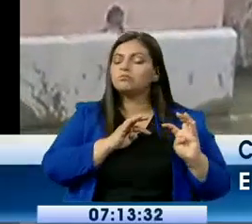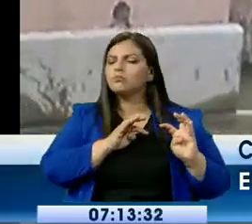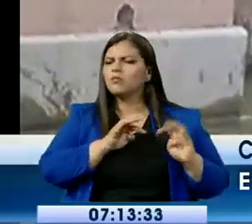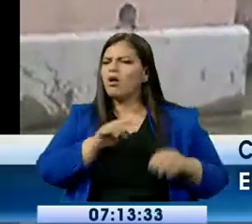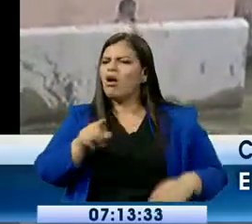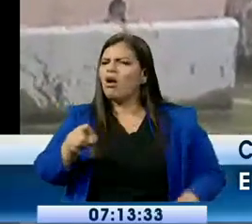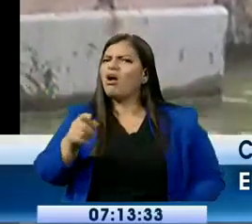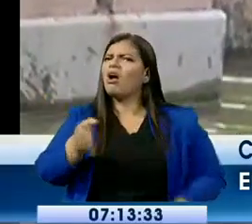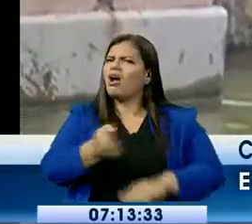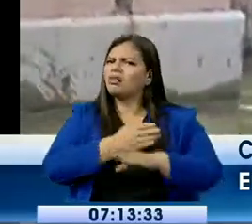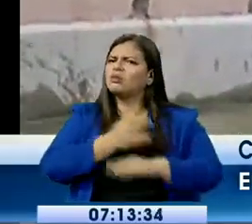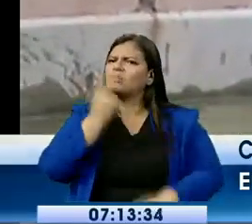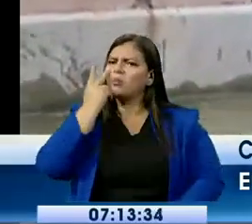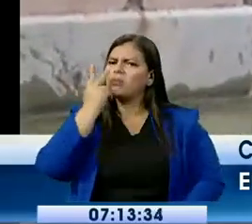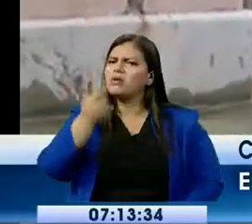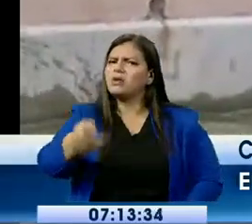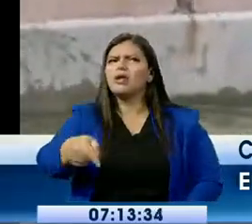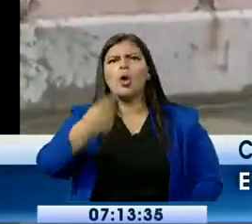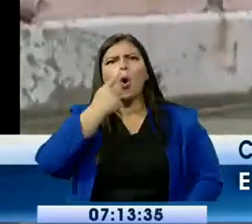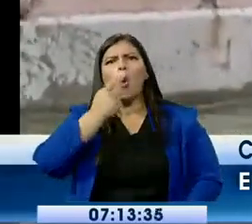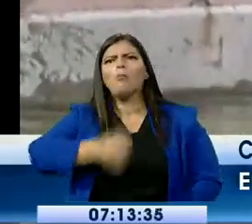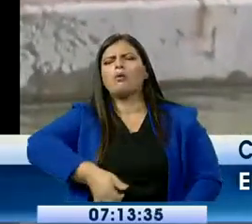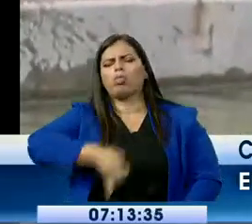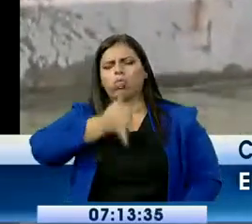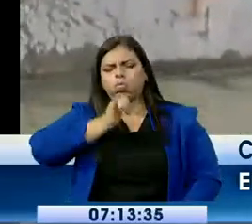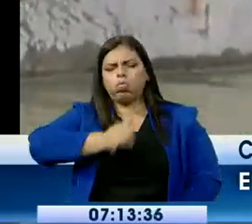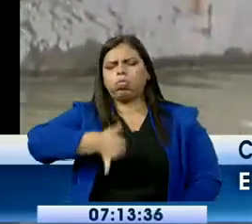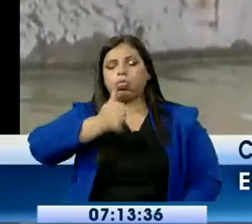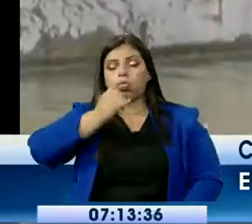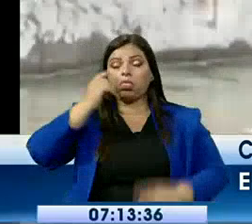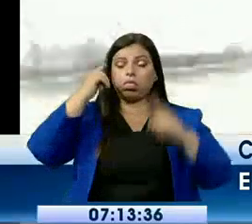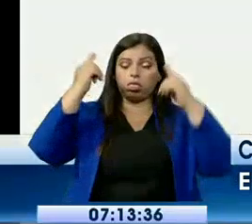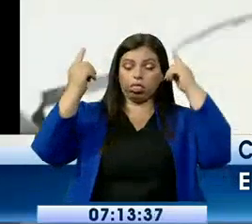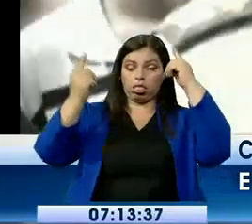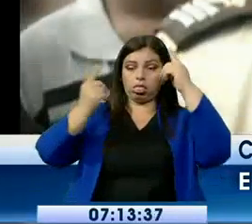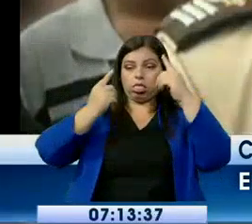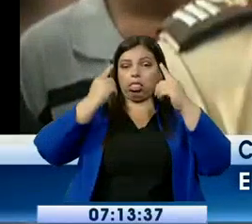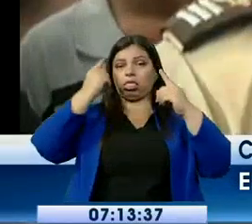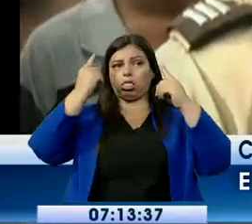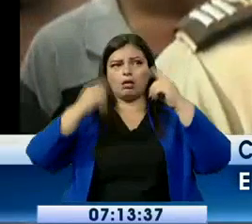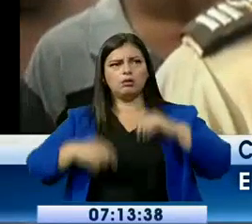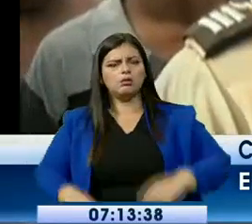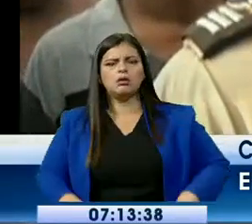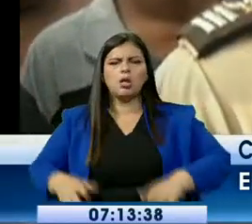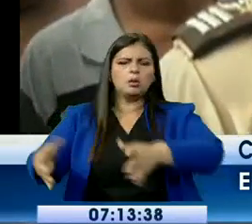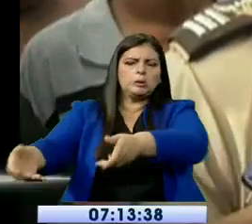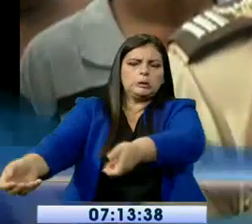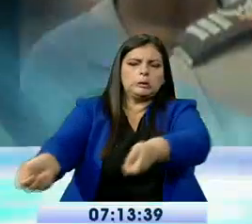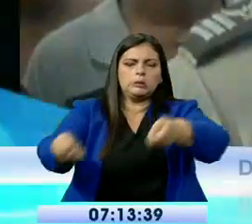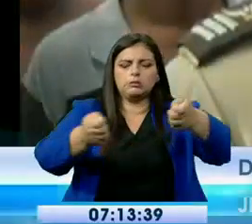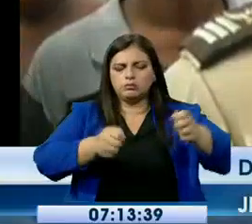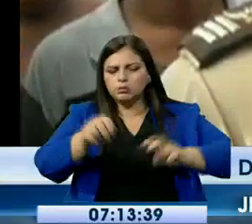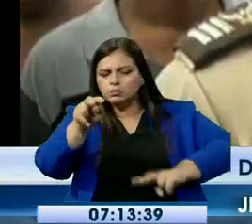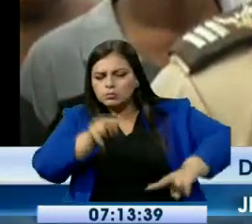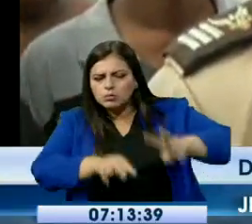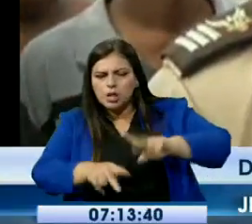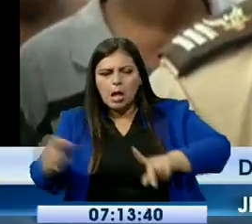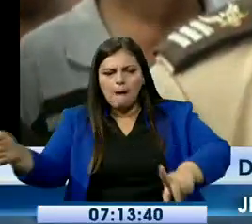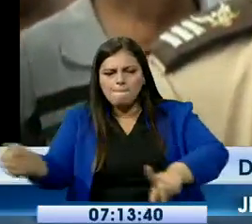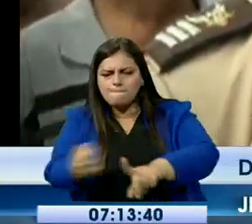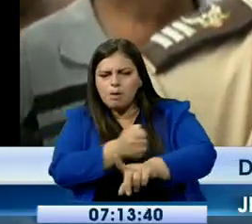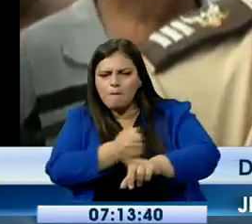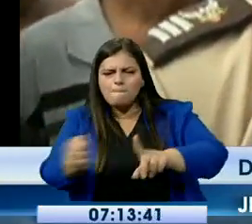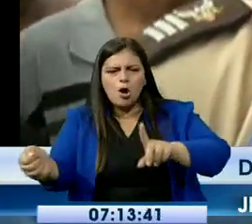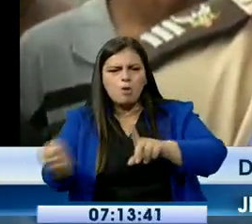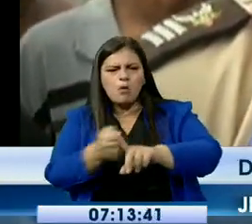tienen sus hipótesis del por qué habría fallecido. Presuntamente no tiene rasgos de violencia el cuerpo. Al momento ya, mediante las diligencias de